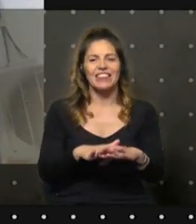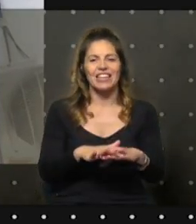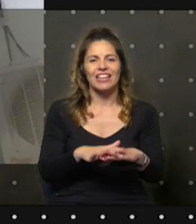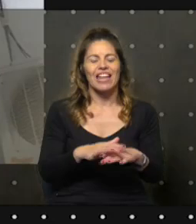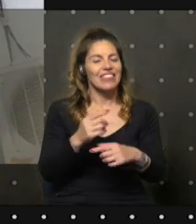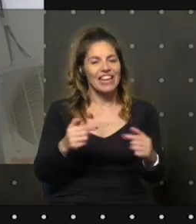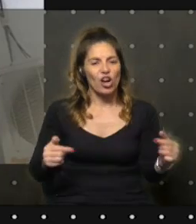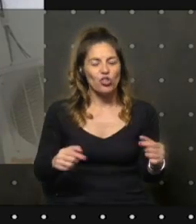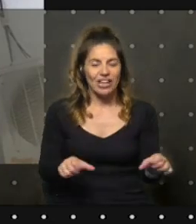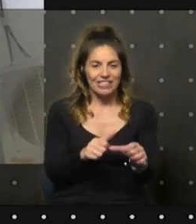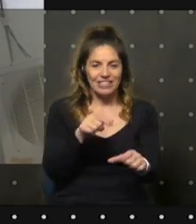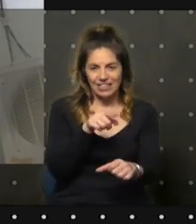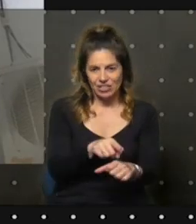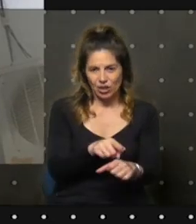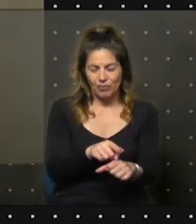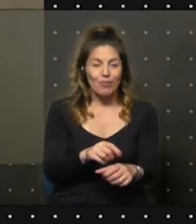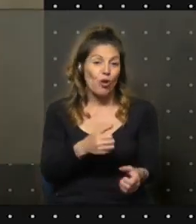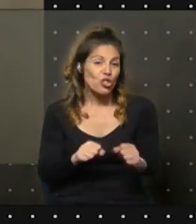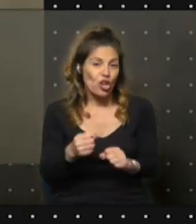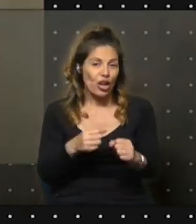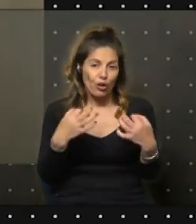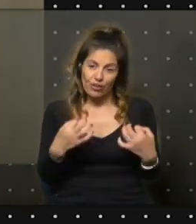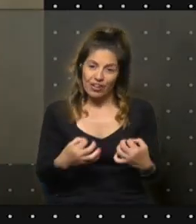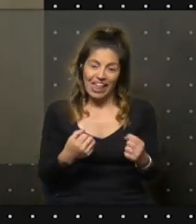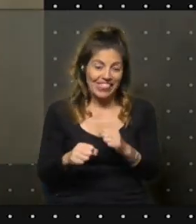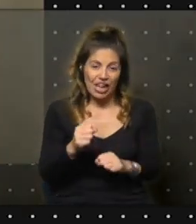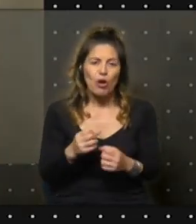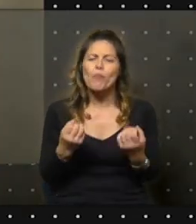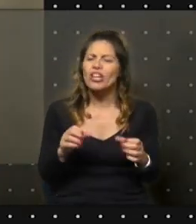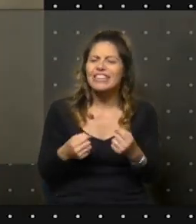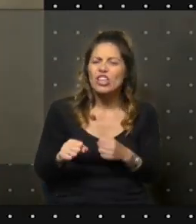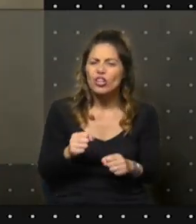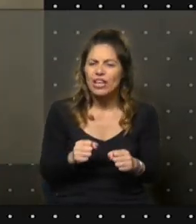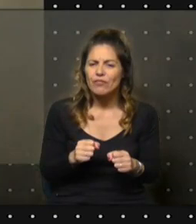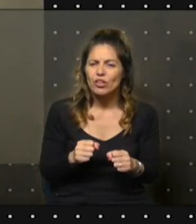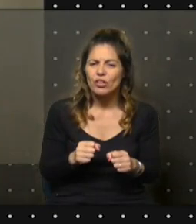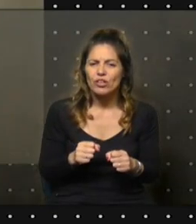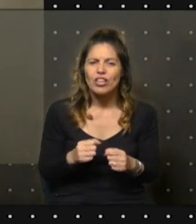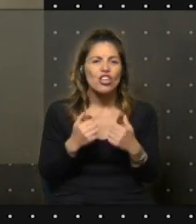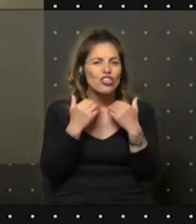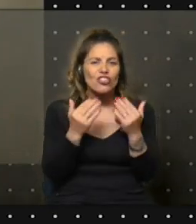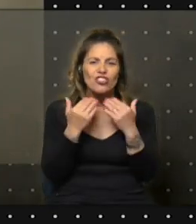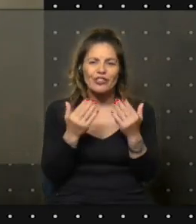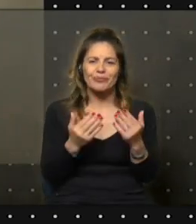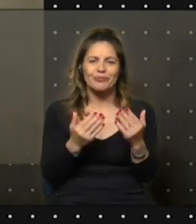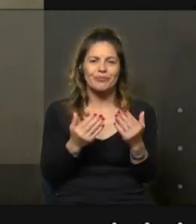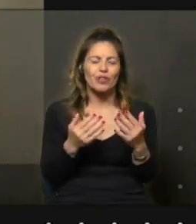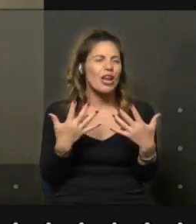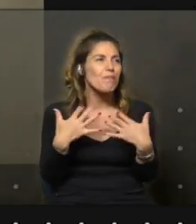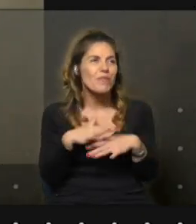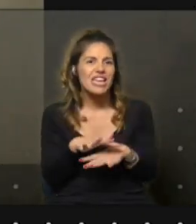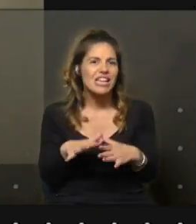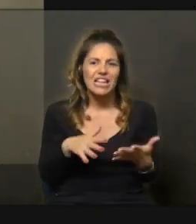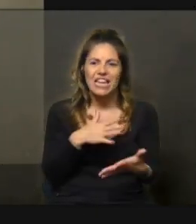de las cosas que suceden tengo mucho nervios la verdad much nervio por tanta ansiedad es